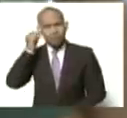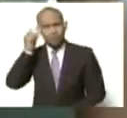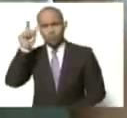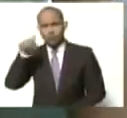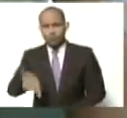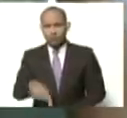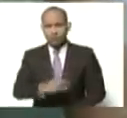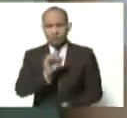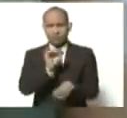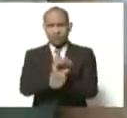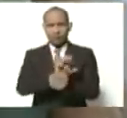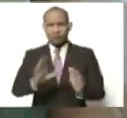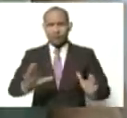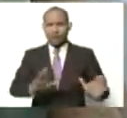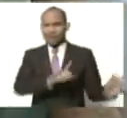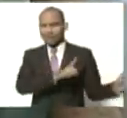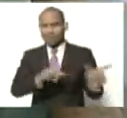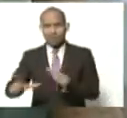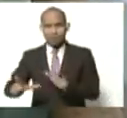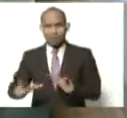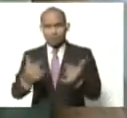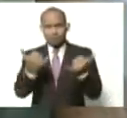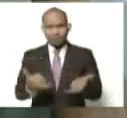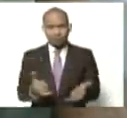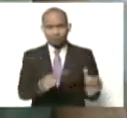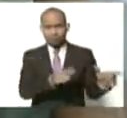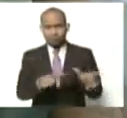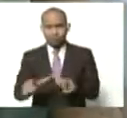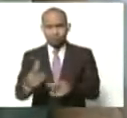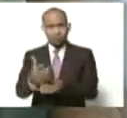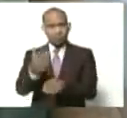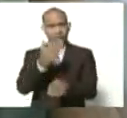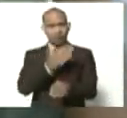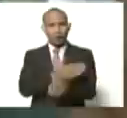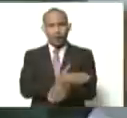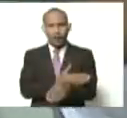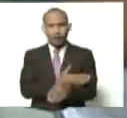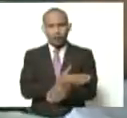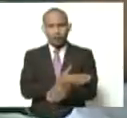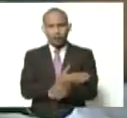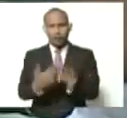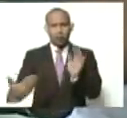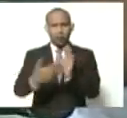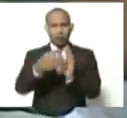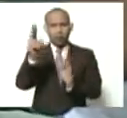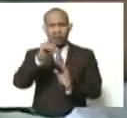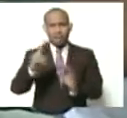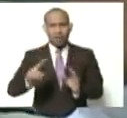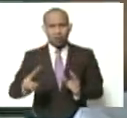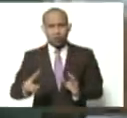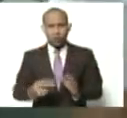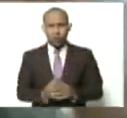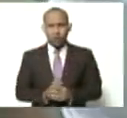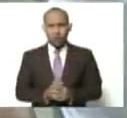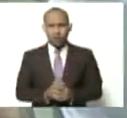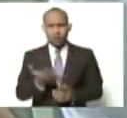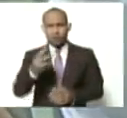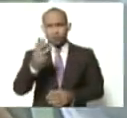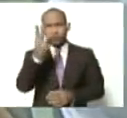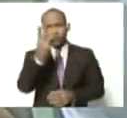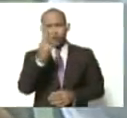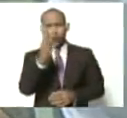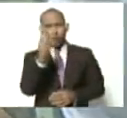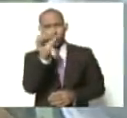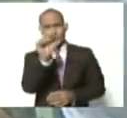denunciamos incluso antes de la llamada Operación Gedeón, y fue la semana, hace unas 3 o 4 semanas que